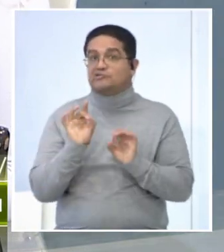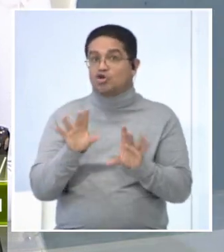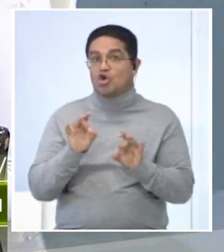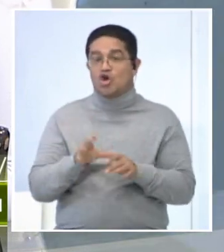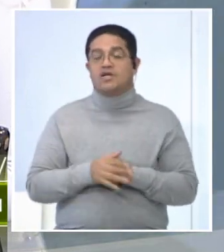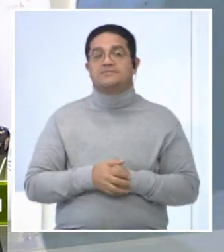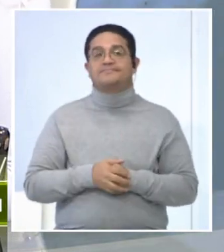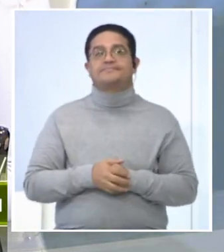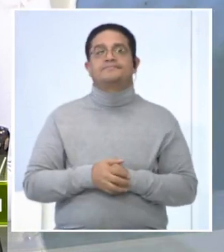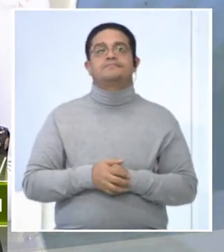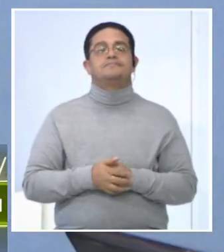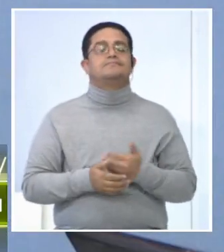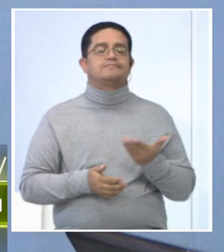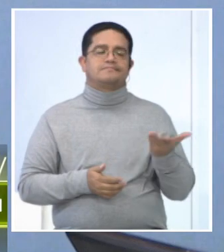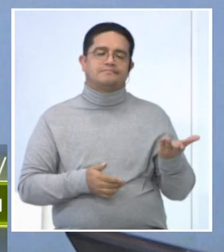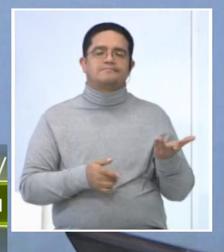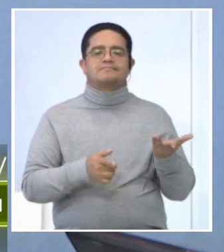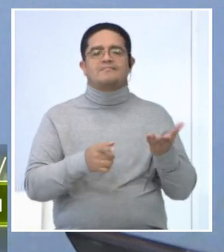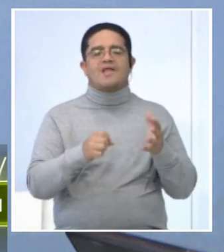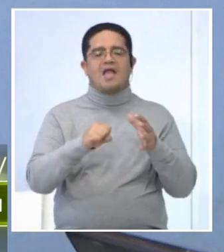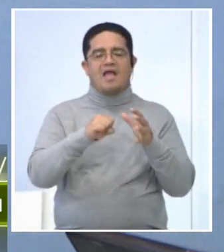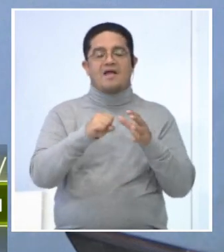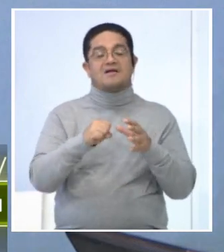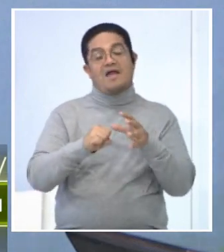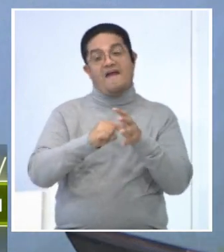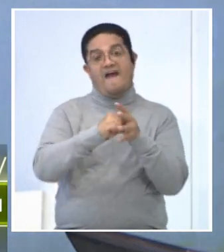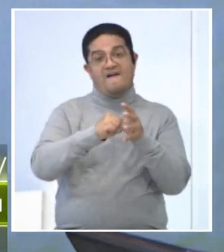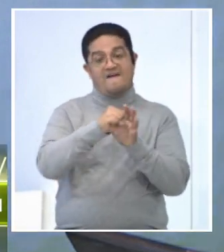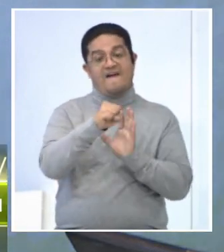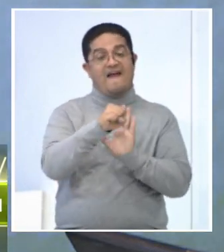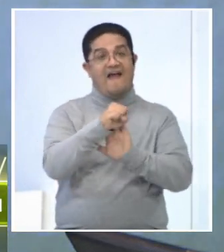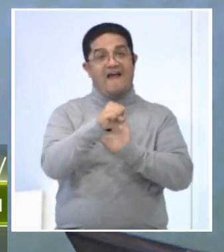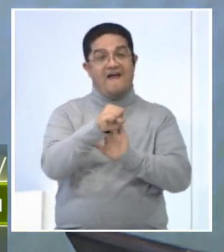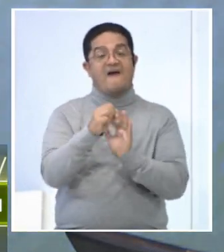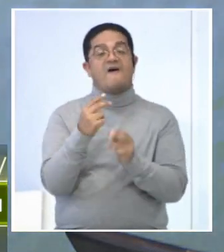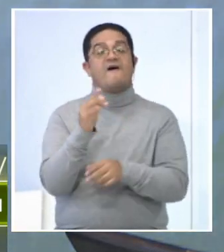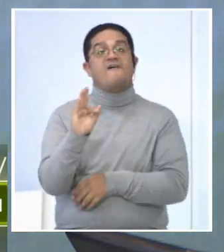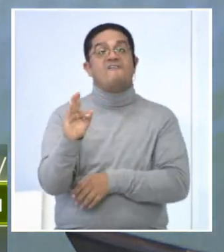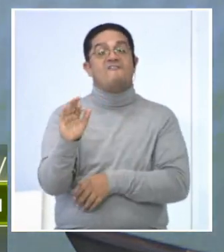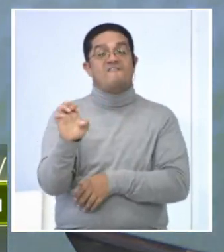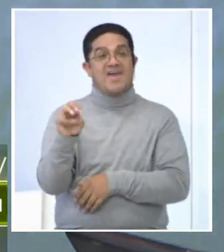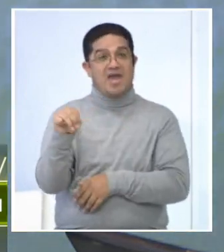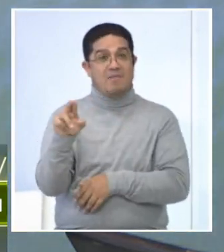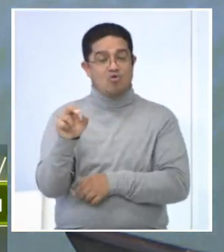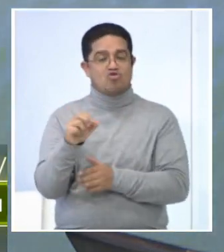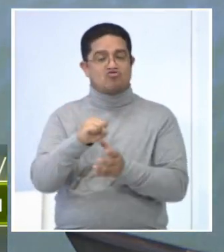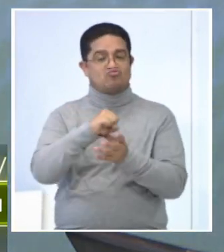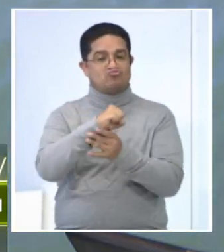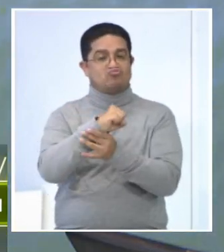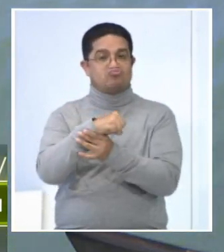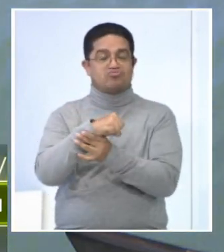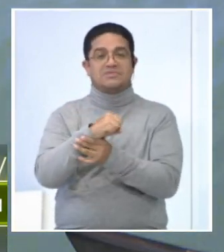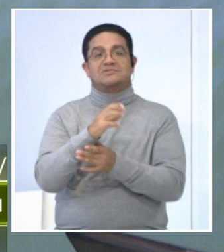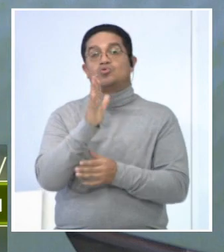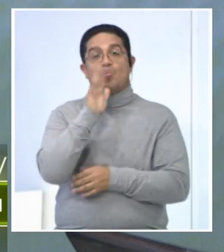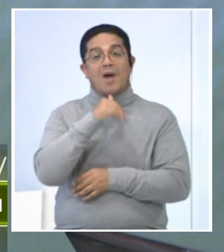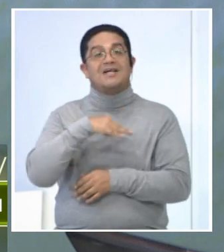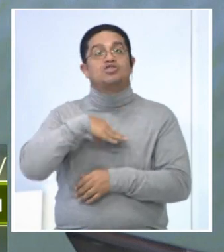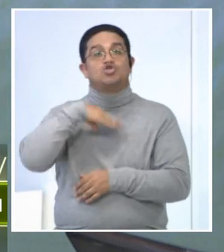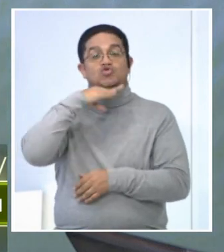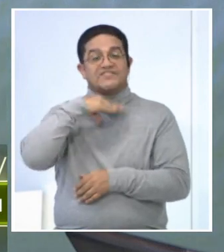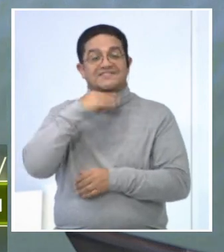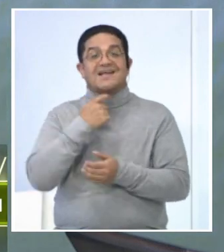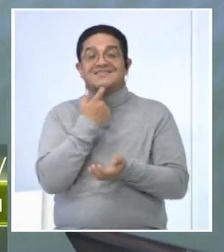la cabeza femoral. O la cabeza femoral en este caso, que se produce una osteonecrosis, no llega suficiente aporte sanguíneo